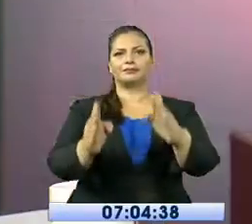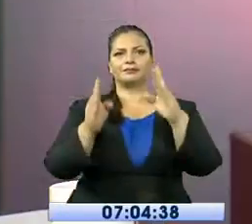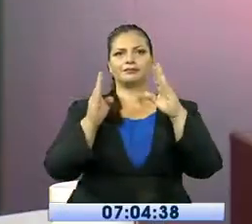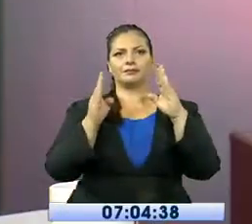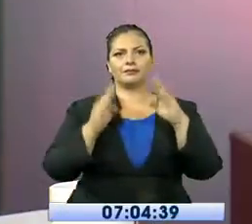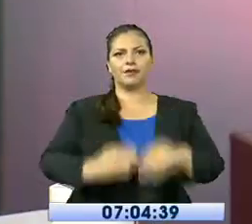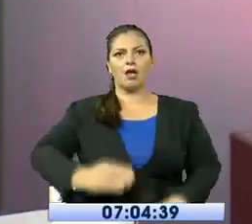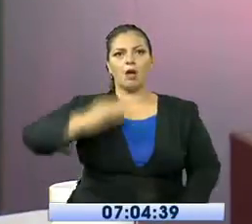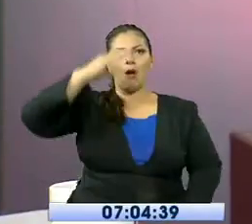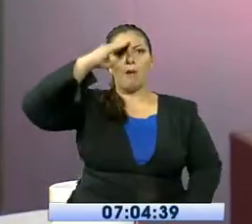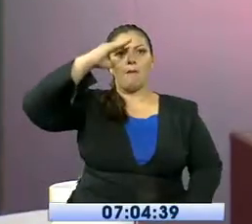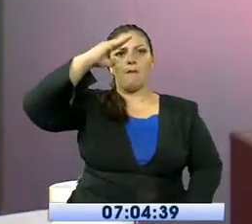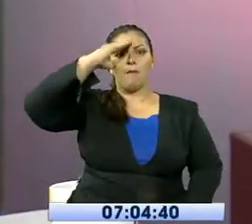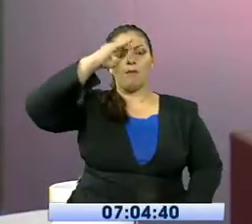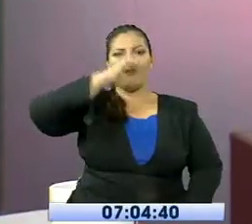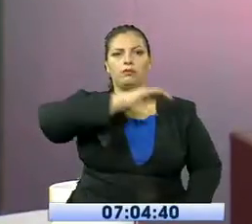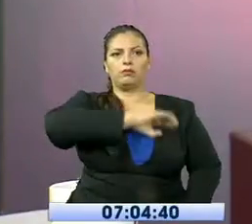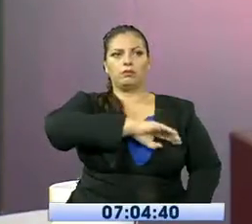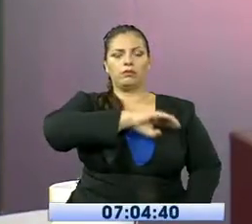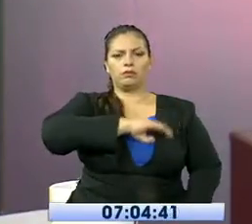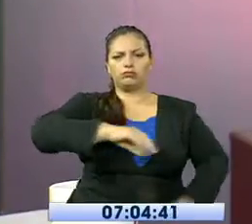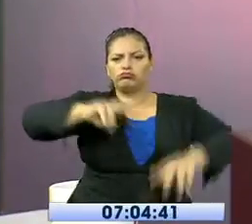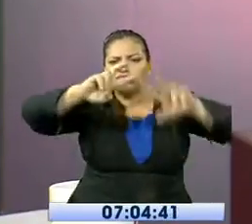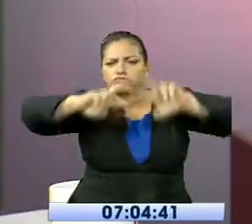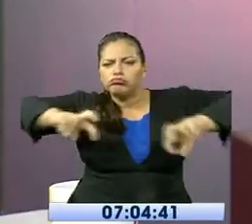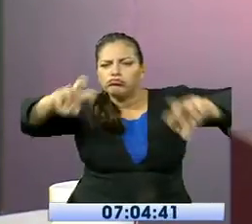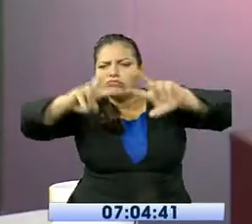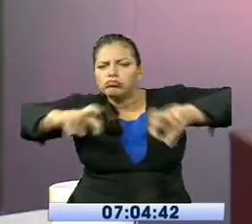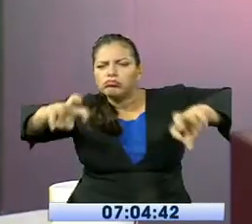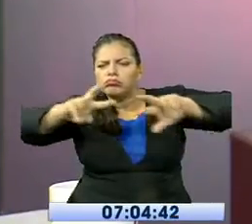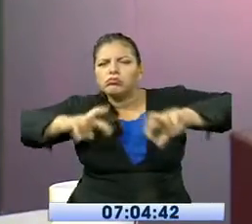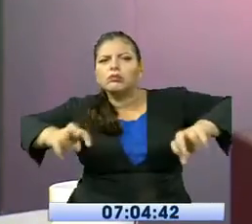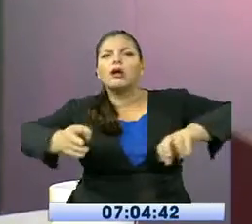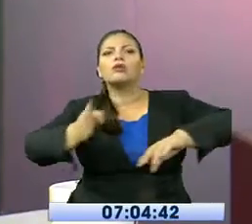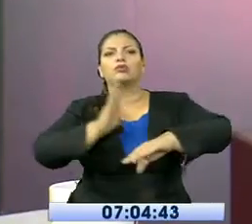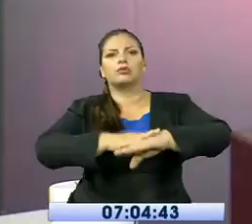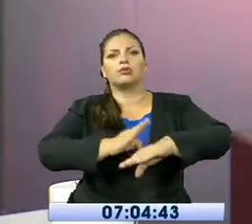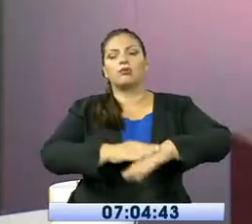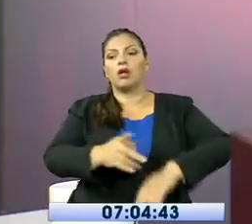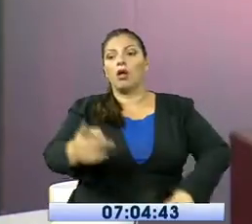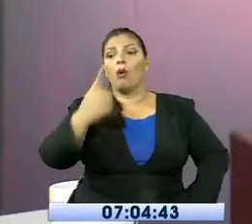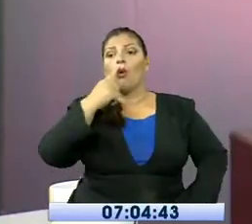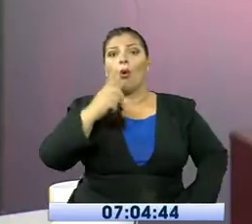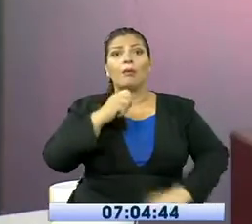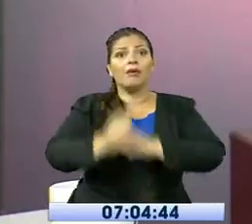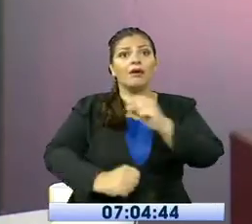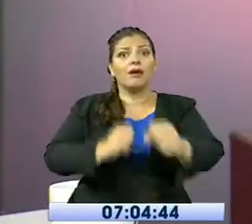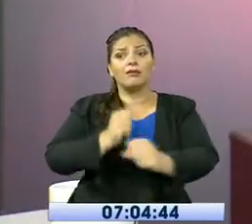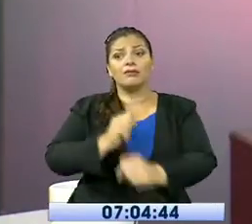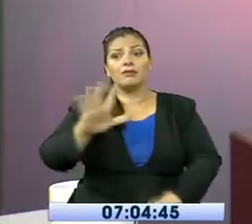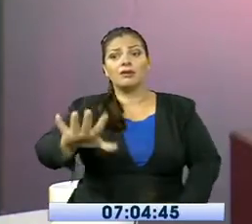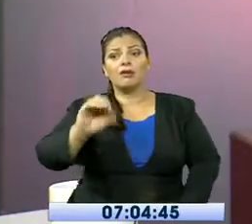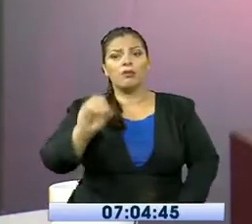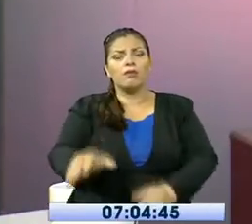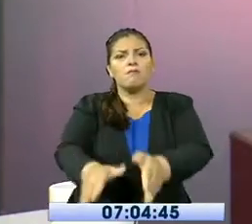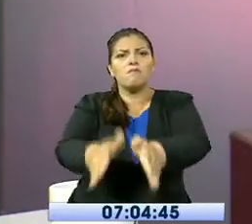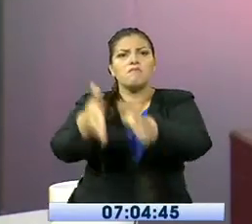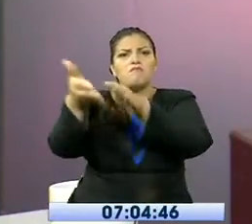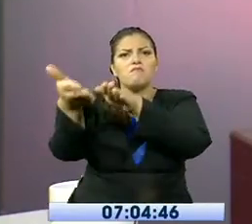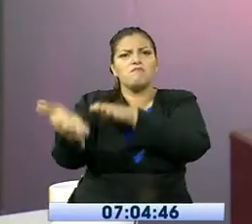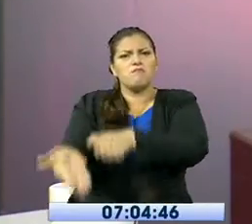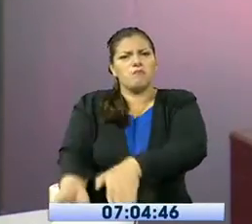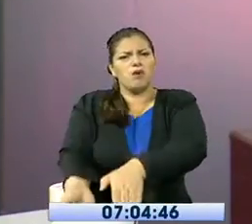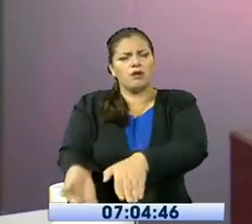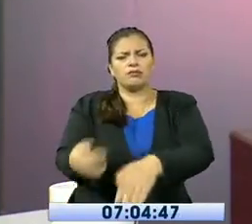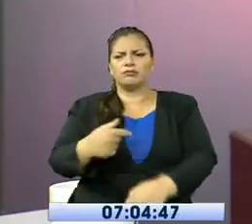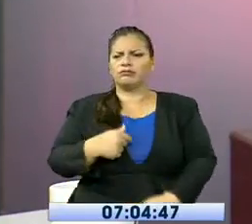Washington, la Policía Nacional investiga la misteriosa muerte de un hombre de 50 años de edad, cuyo cuerpo fue encontrado en